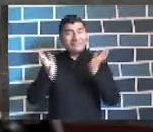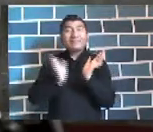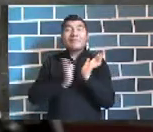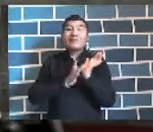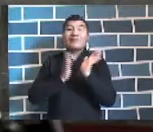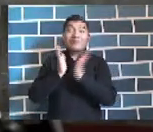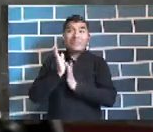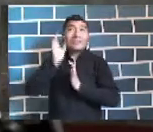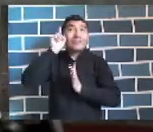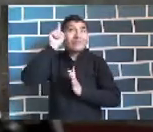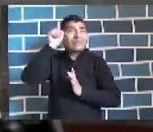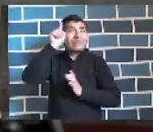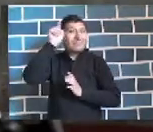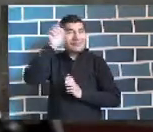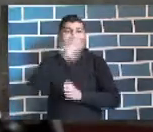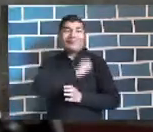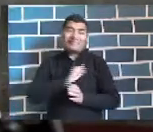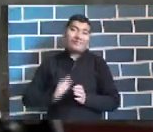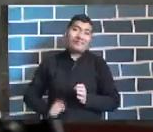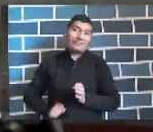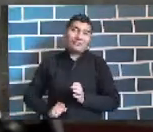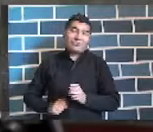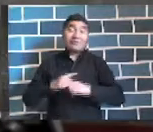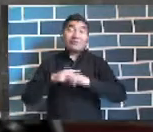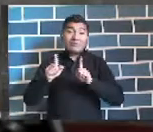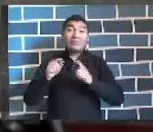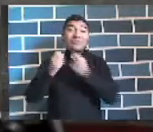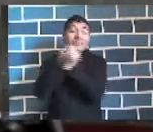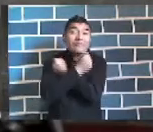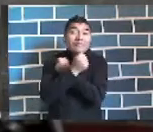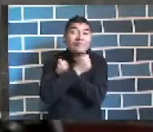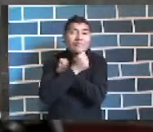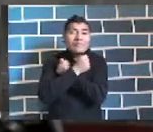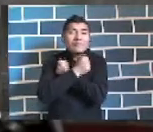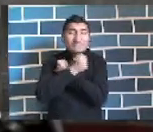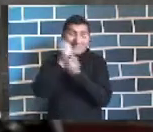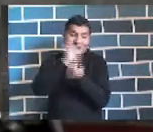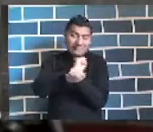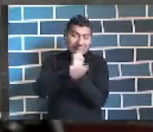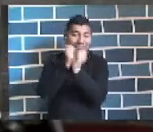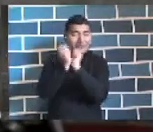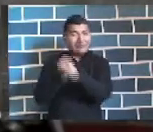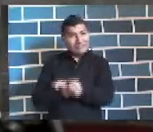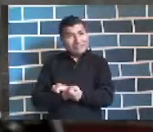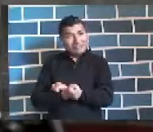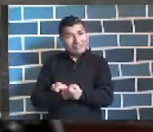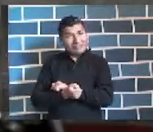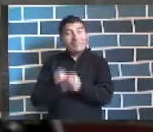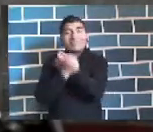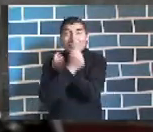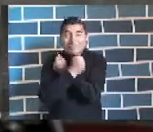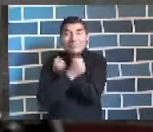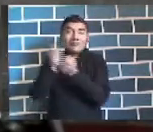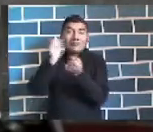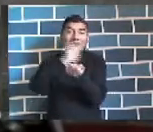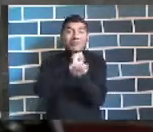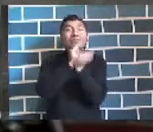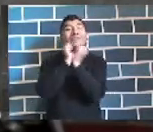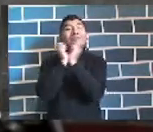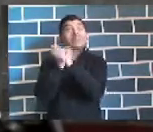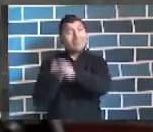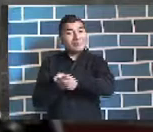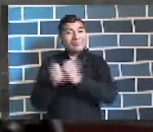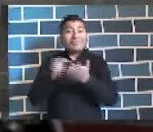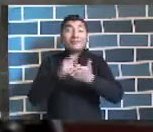Jesús es el Señor. Pero es el amor quien lo transforma. El amor transforma y